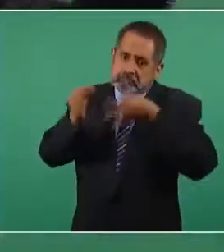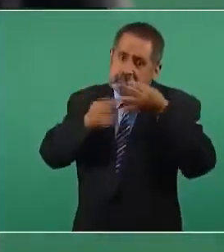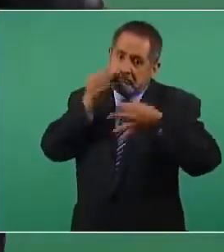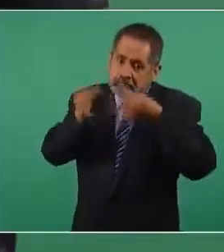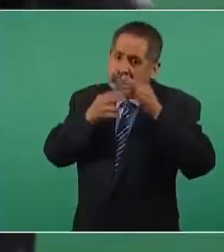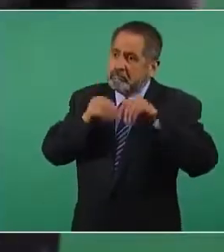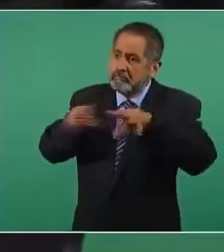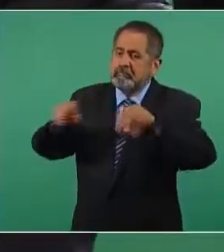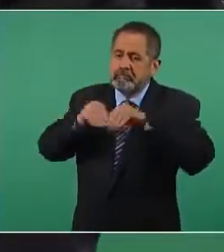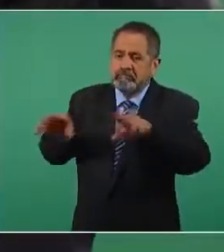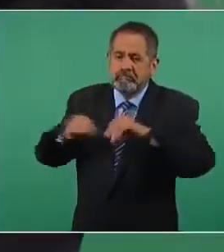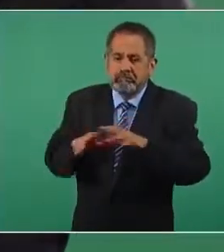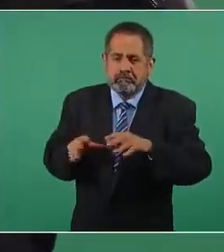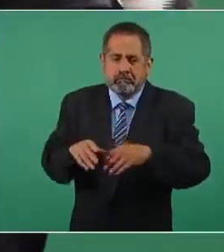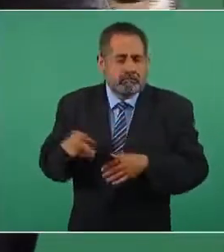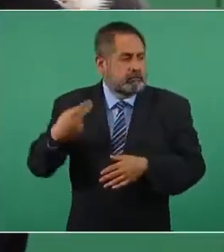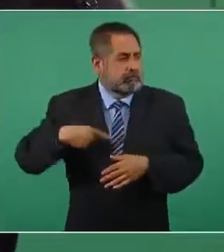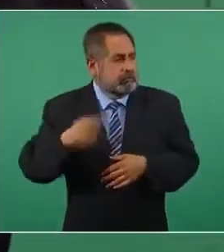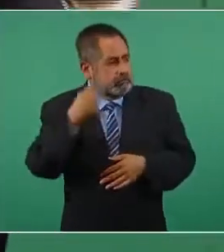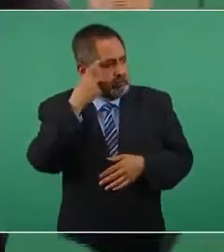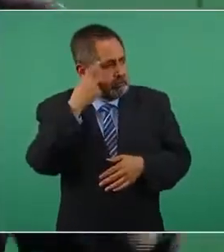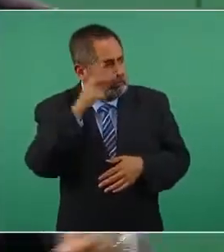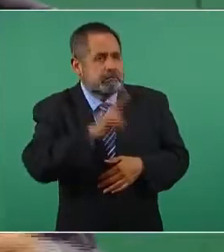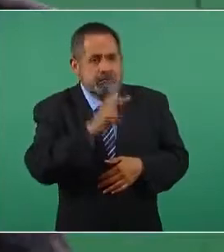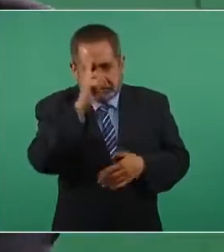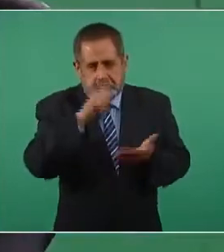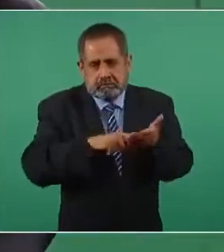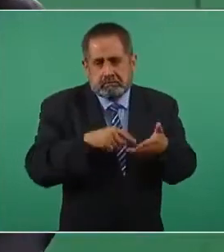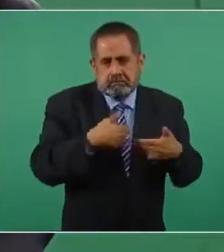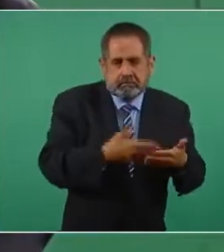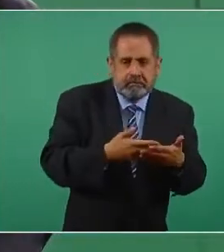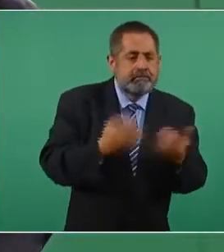Y con una gran difusión,